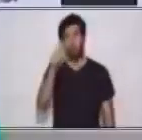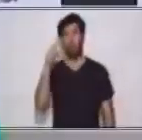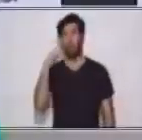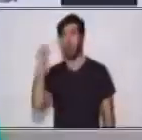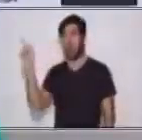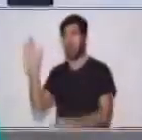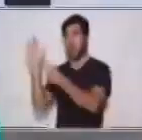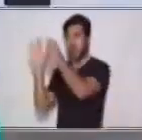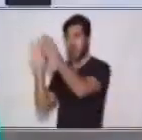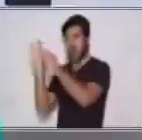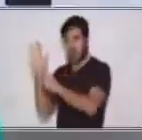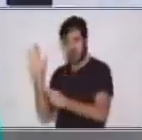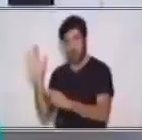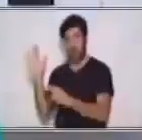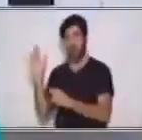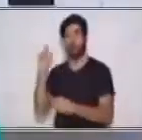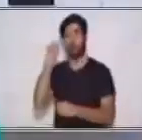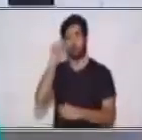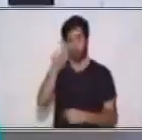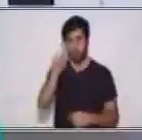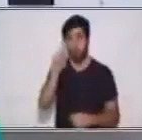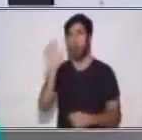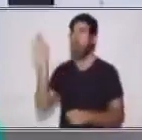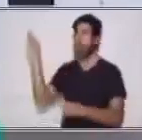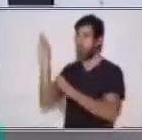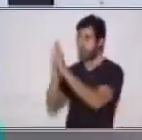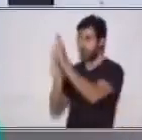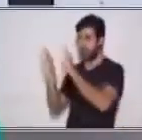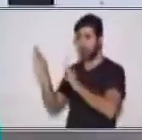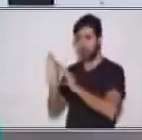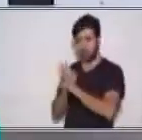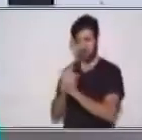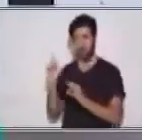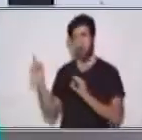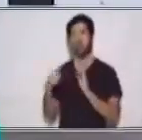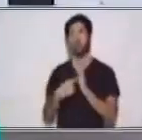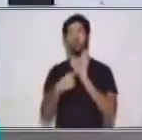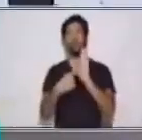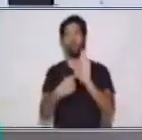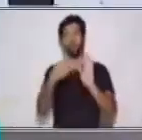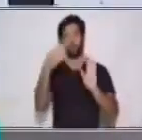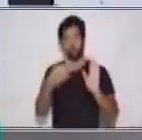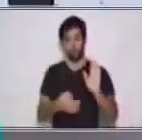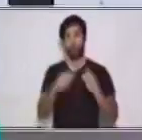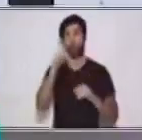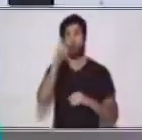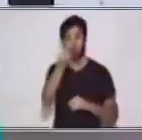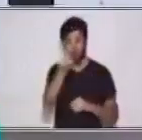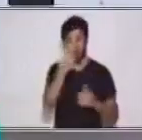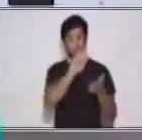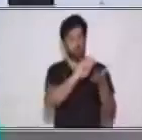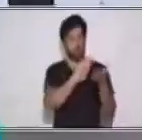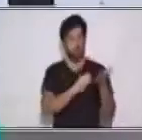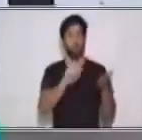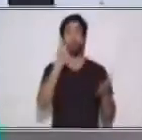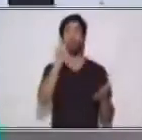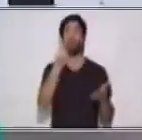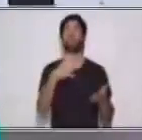este texto publicitario y a partir de esos hechos que tú construyas o tú redactes tus propias